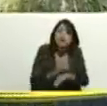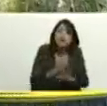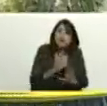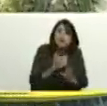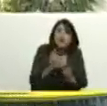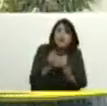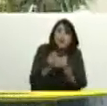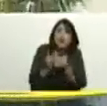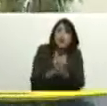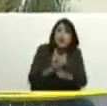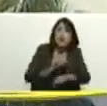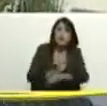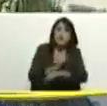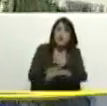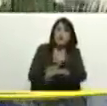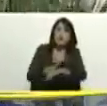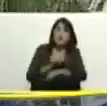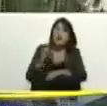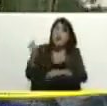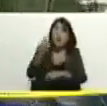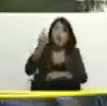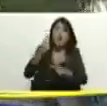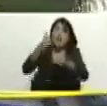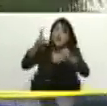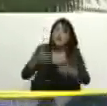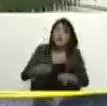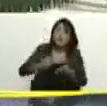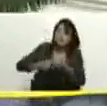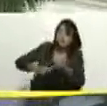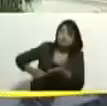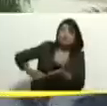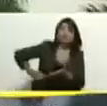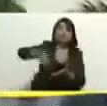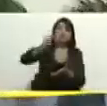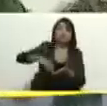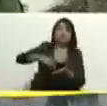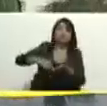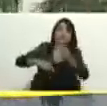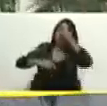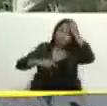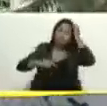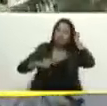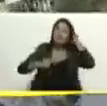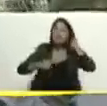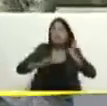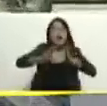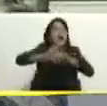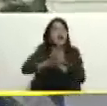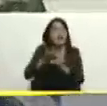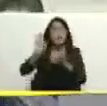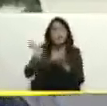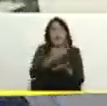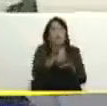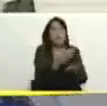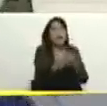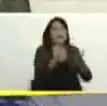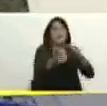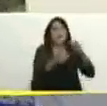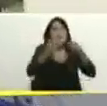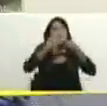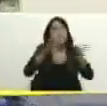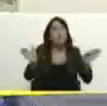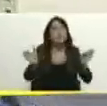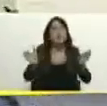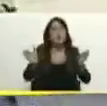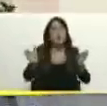el único decreto que firmaron, la única acción que firmaron, fue disolver todos los poderes públicos que